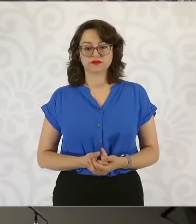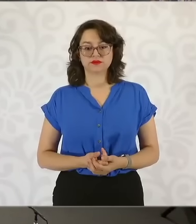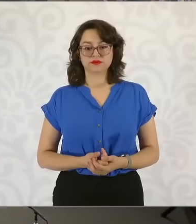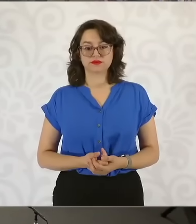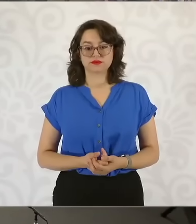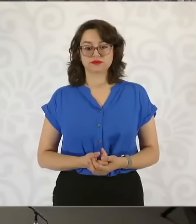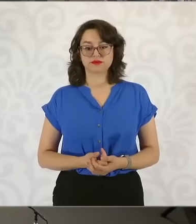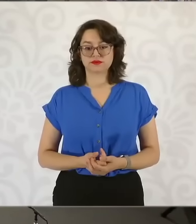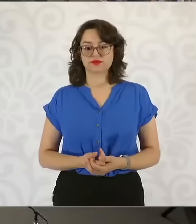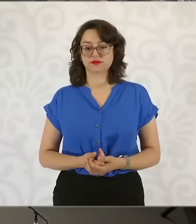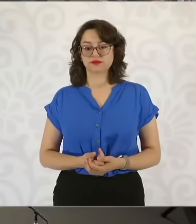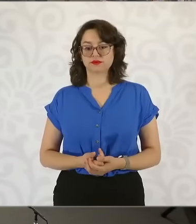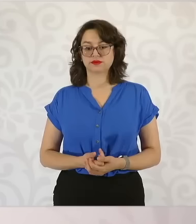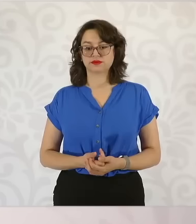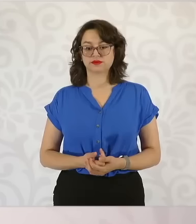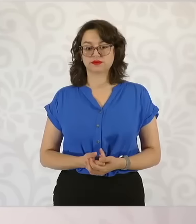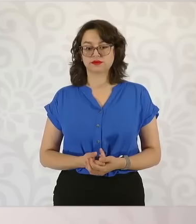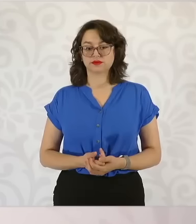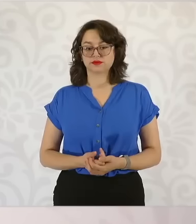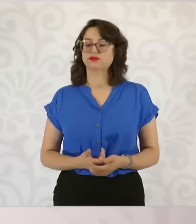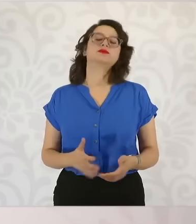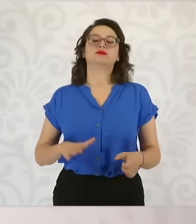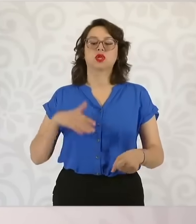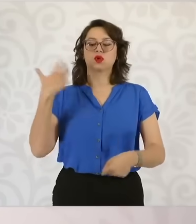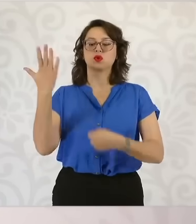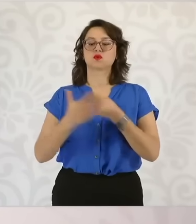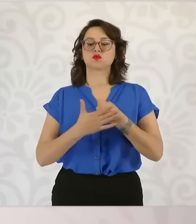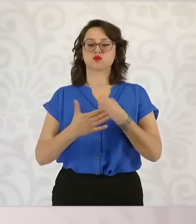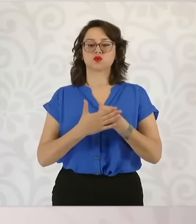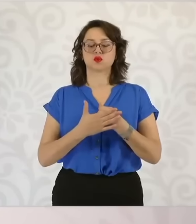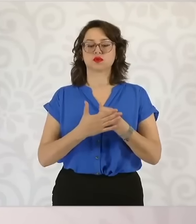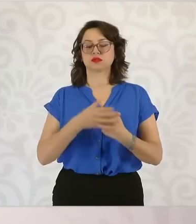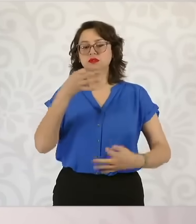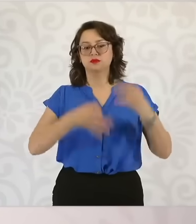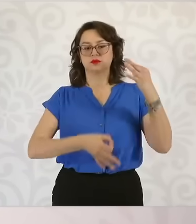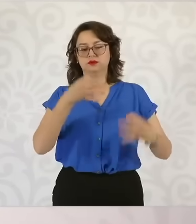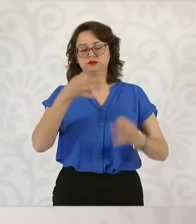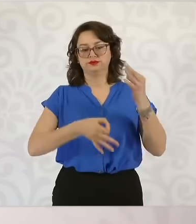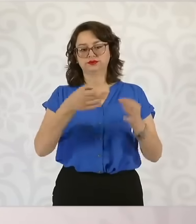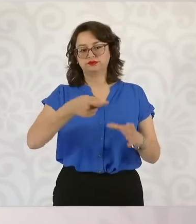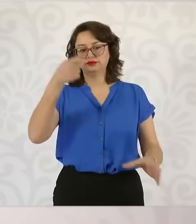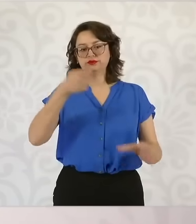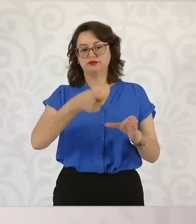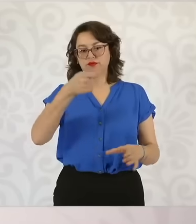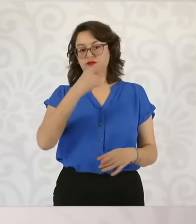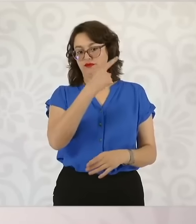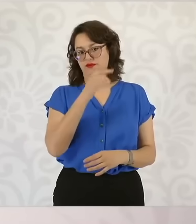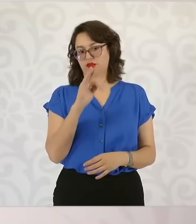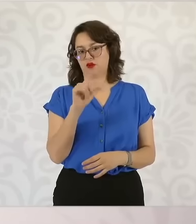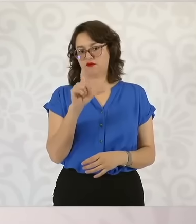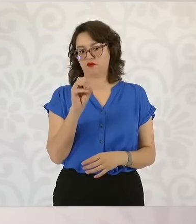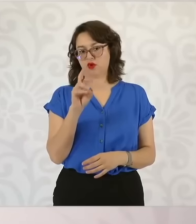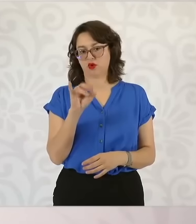En relación con la próxima sentencia del Tribunal de Florida, se